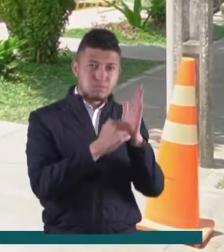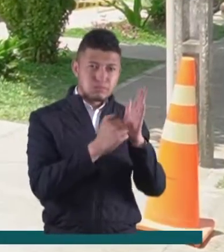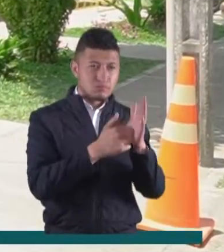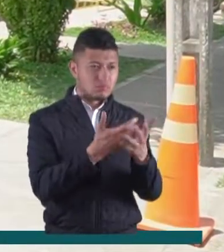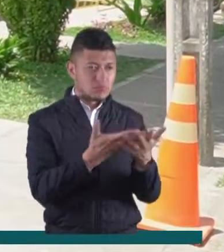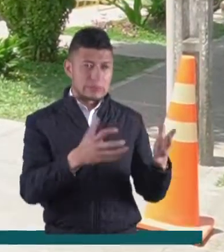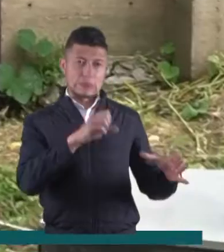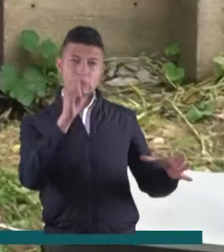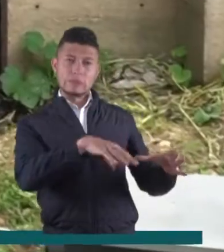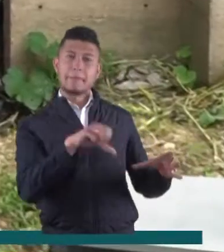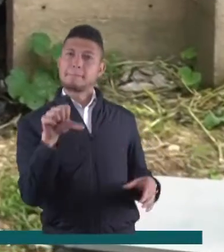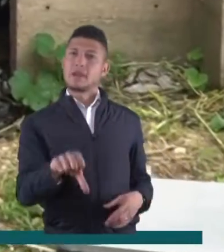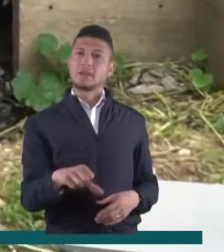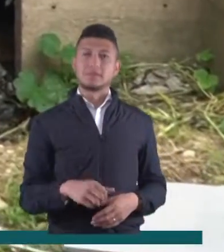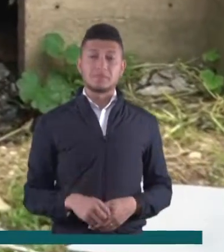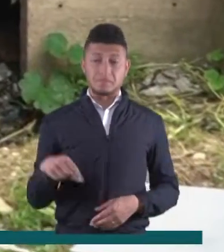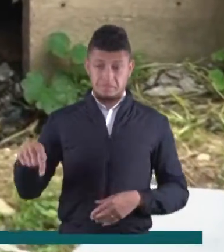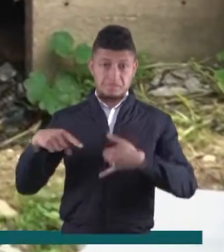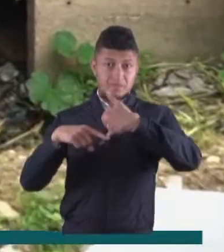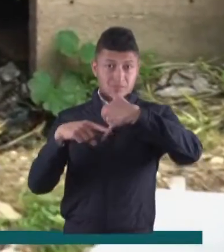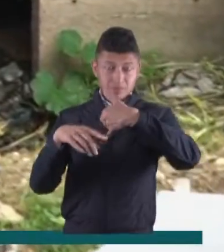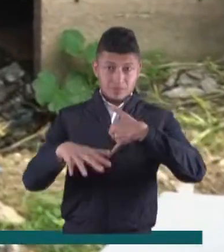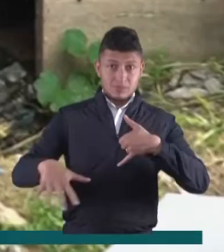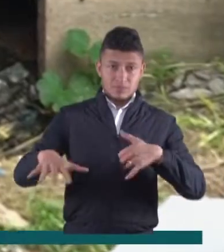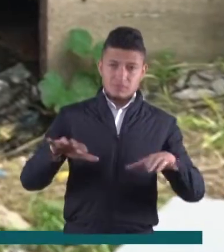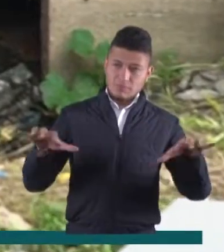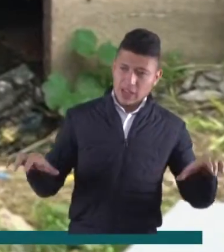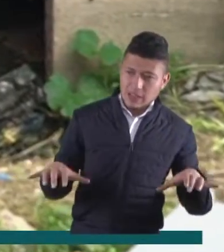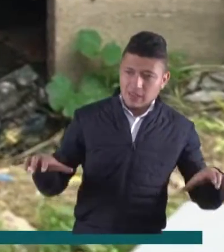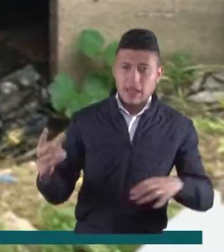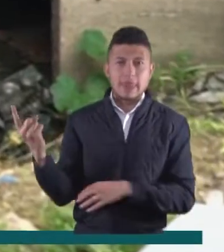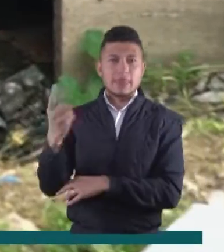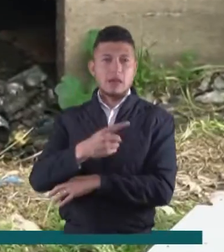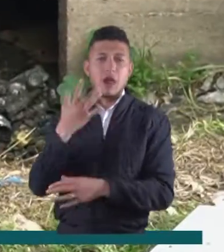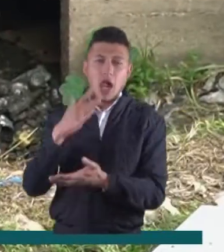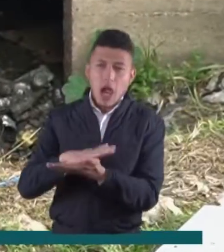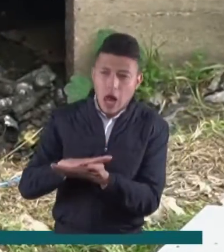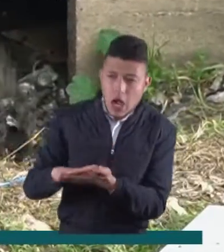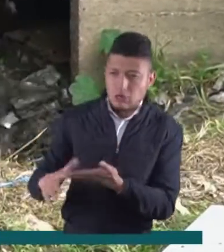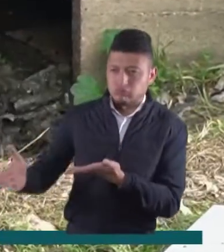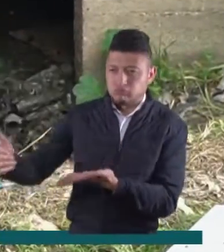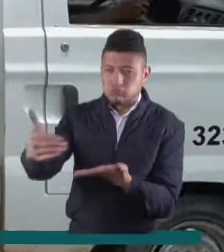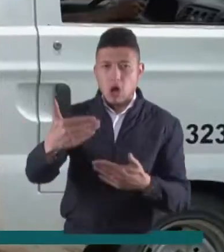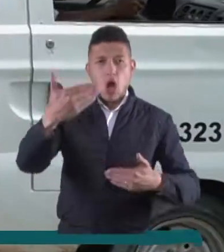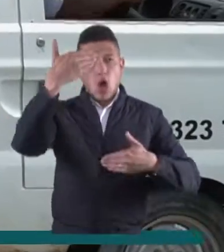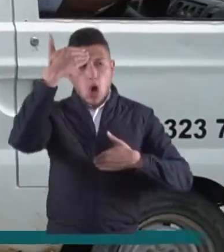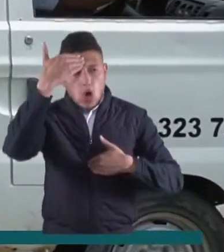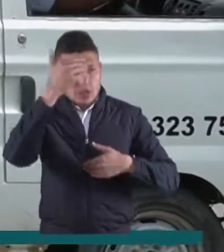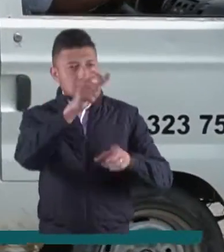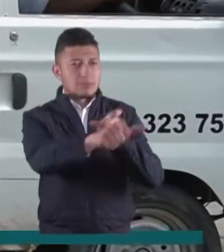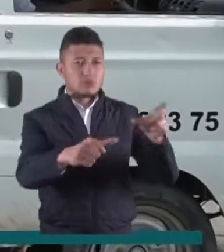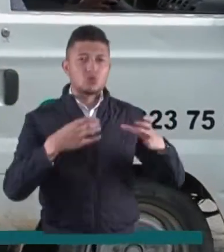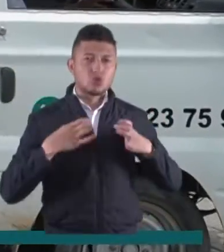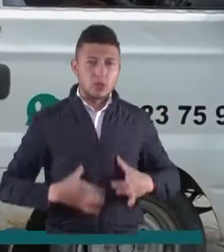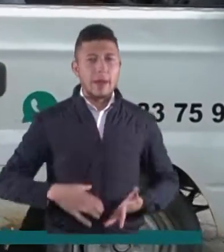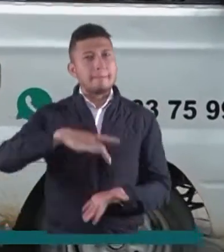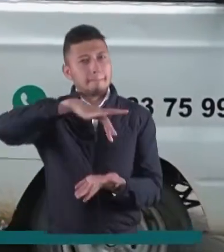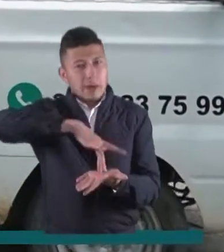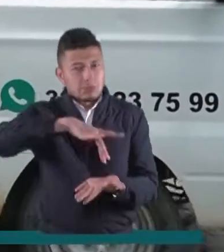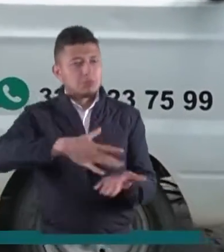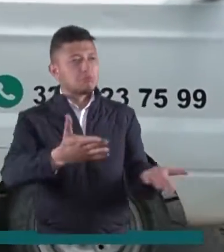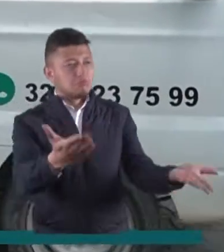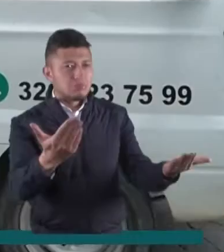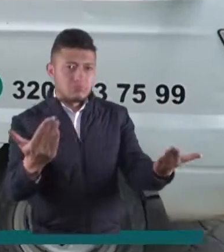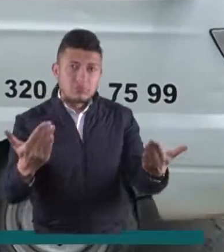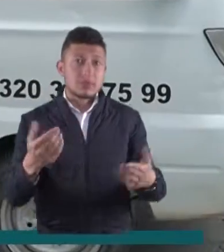municipio de Leticia en Leticia se llevan a cabo actividades y jornadas de limpieza que permiten generar conciencia y participación de la ciudadanía